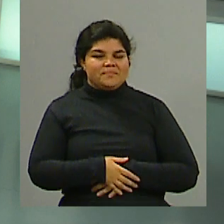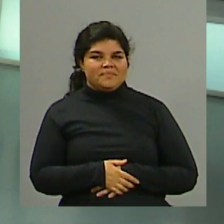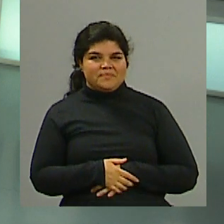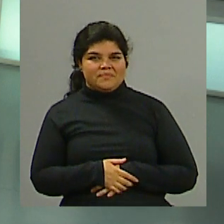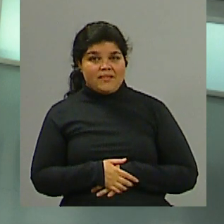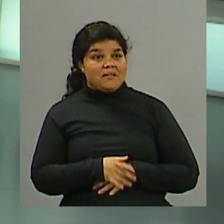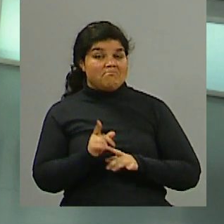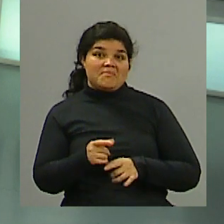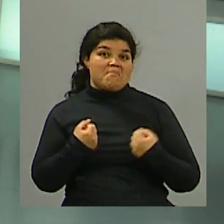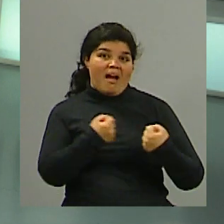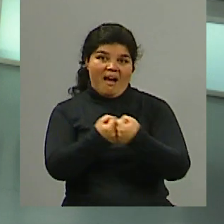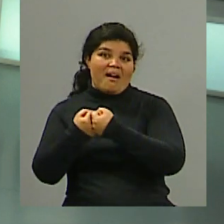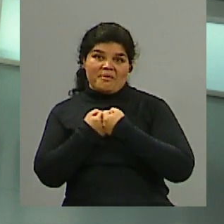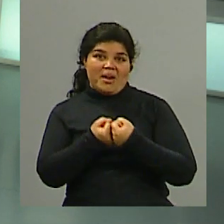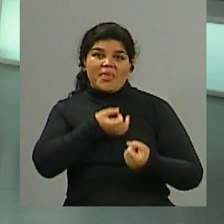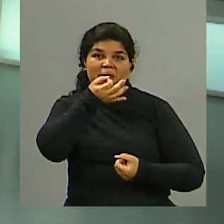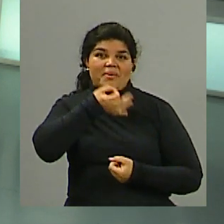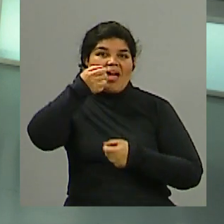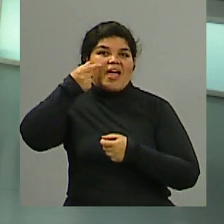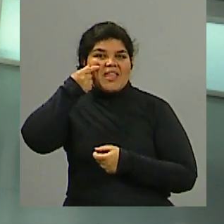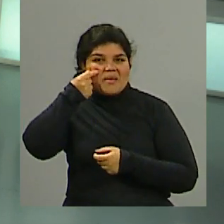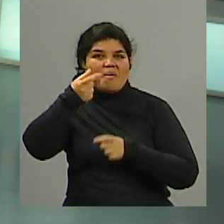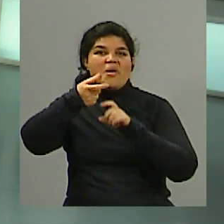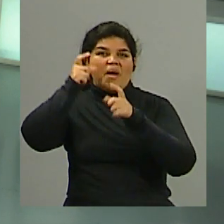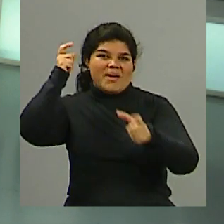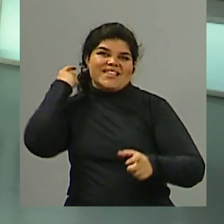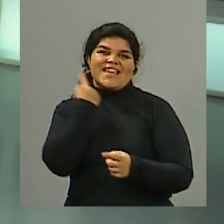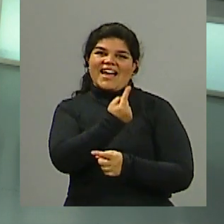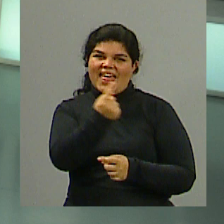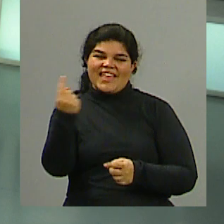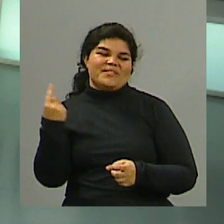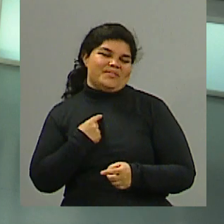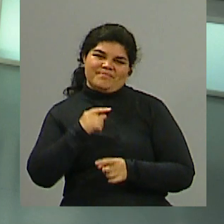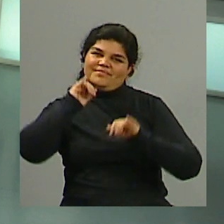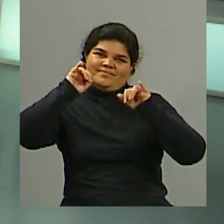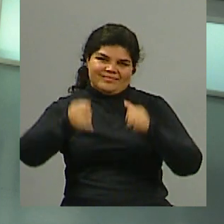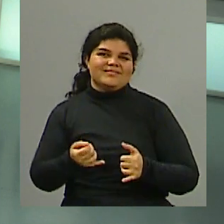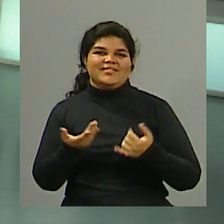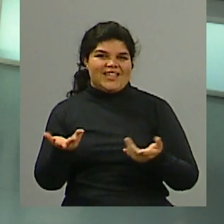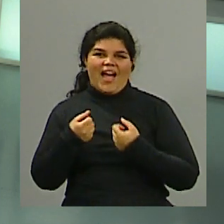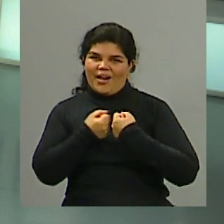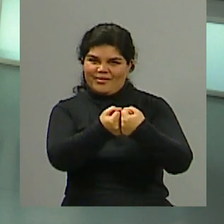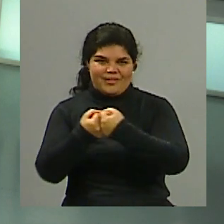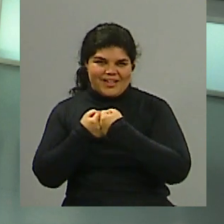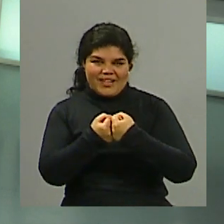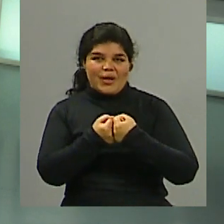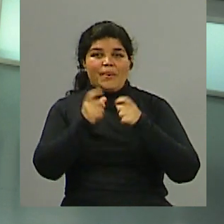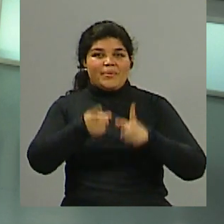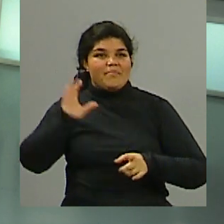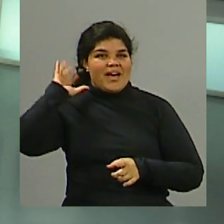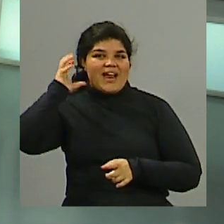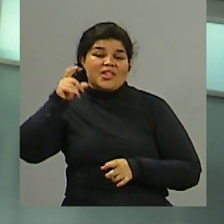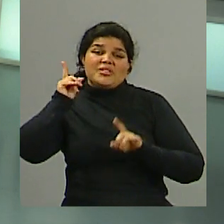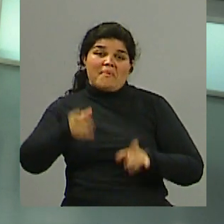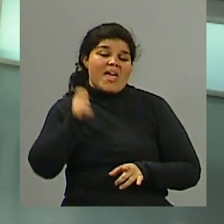Realmente muy de acuerdo con los colegas que trabajan en radio y también algunos oyentes sobre lo que sienten de la radio, y también es una cuestión